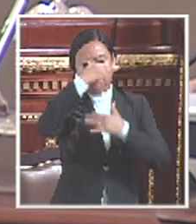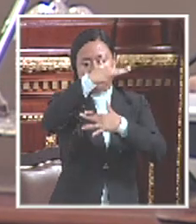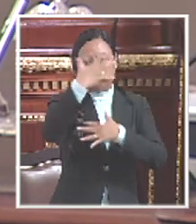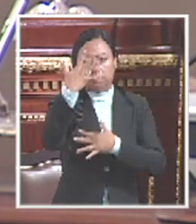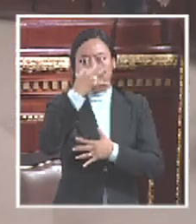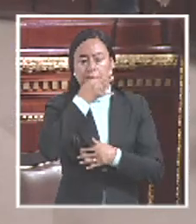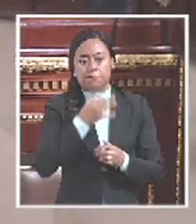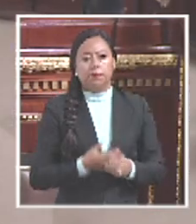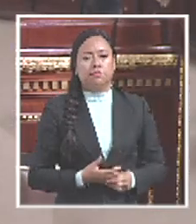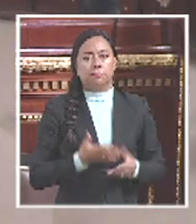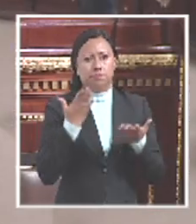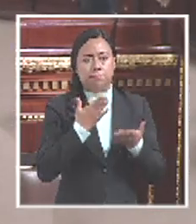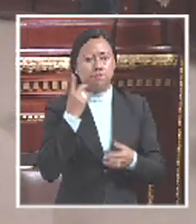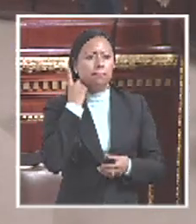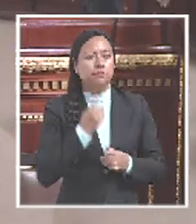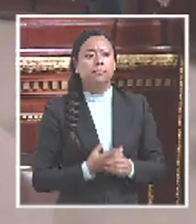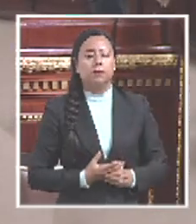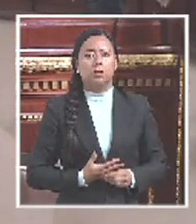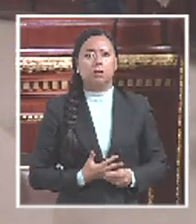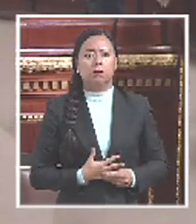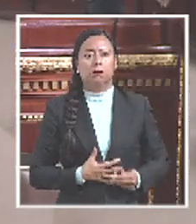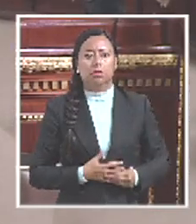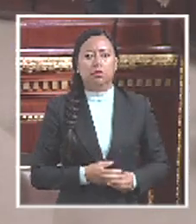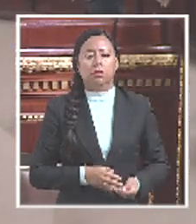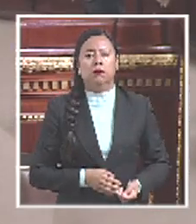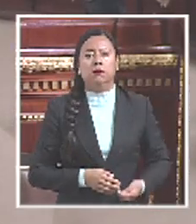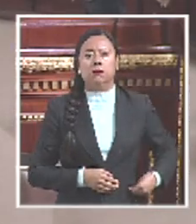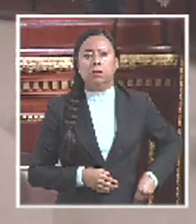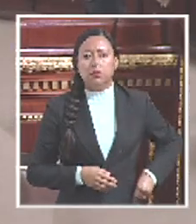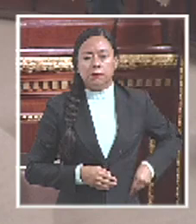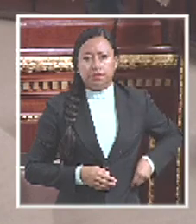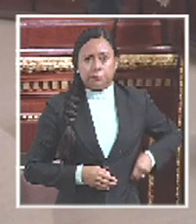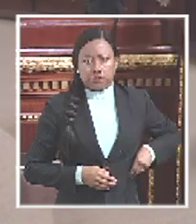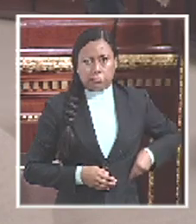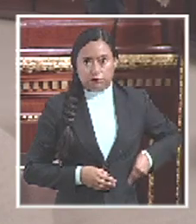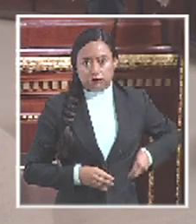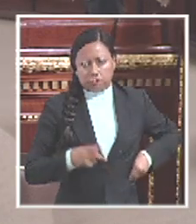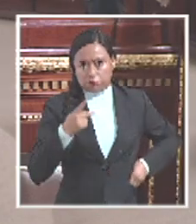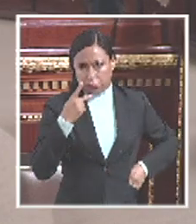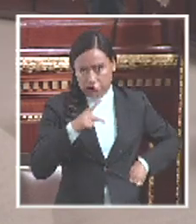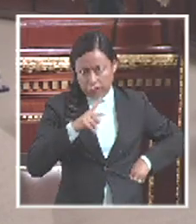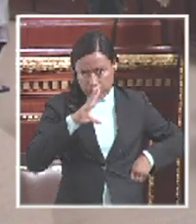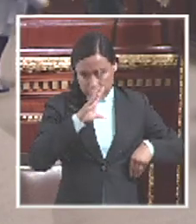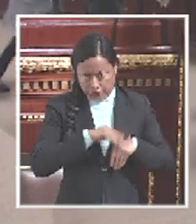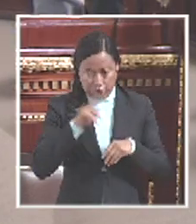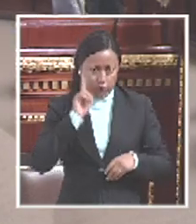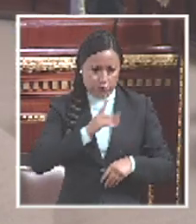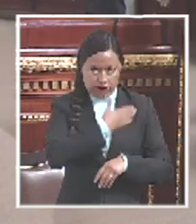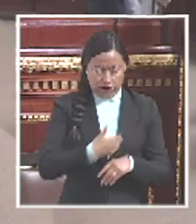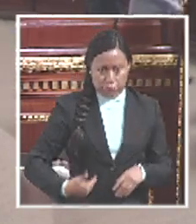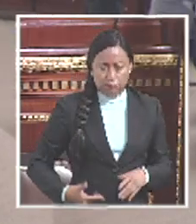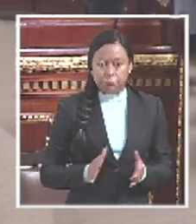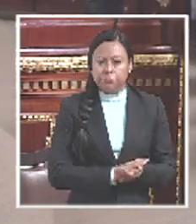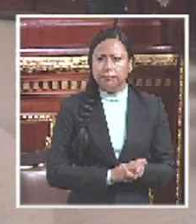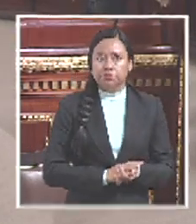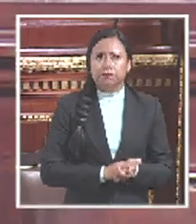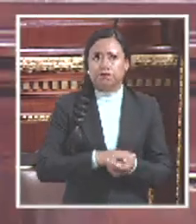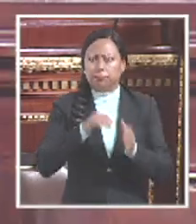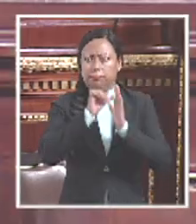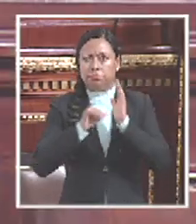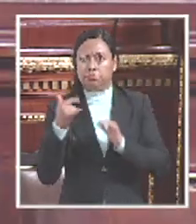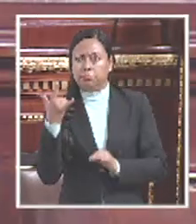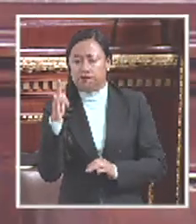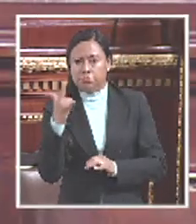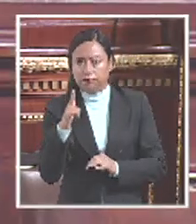diputado. Con su venia, presidenta, en el mes de junio del año pasado, se publicó